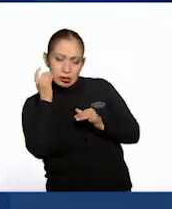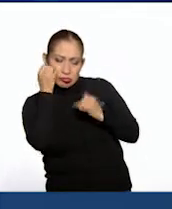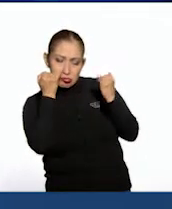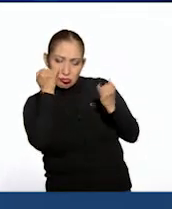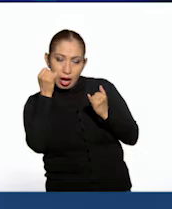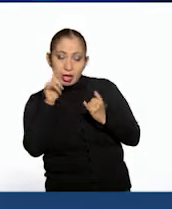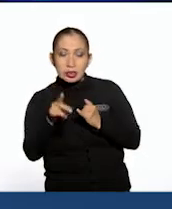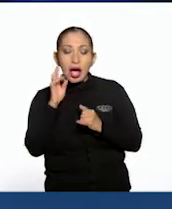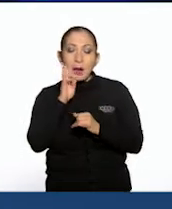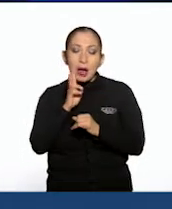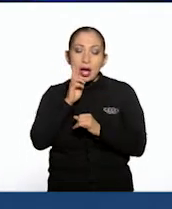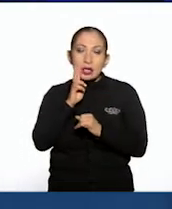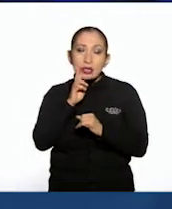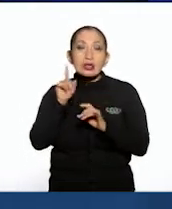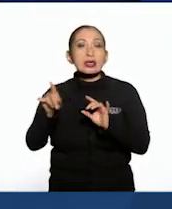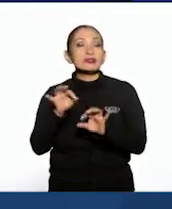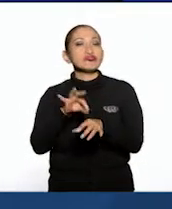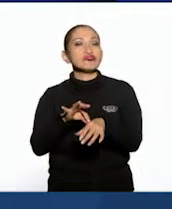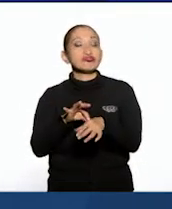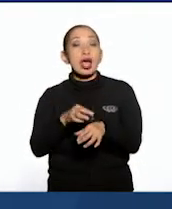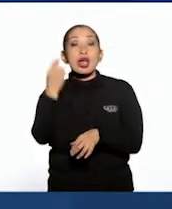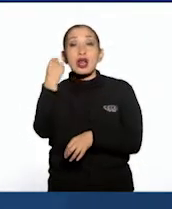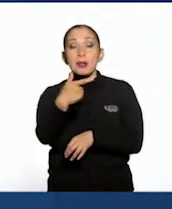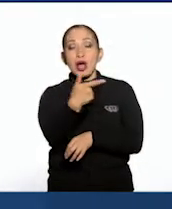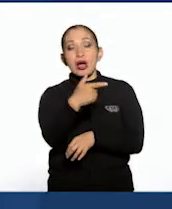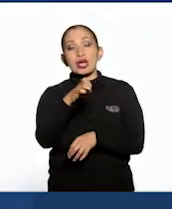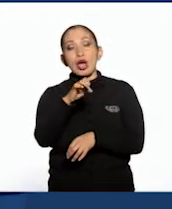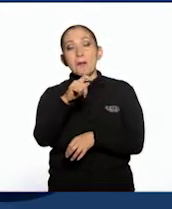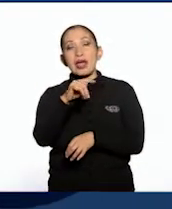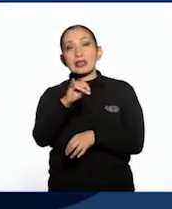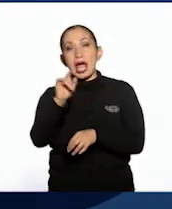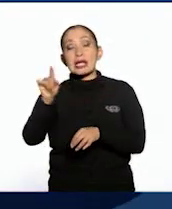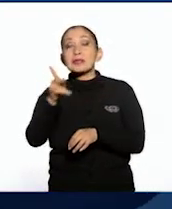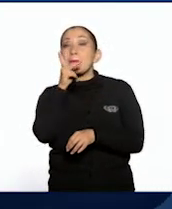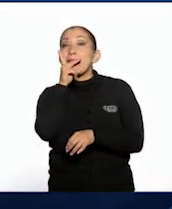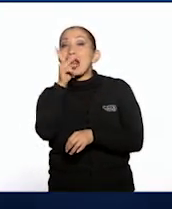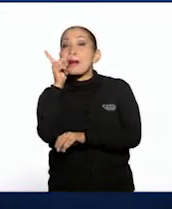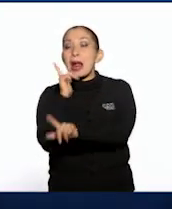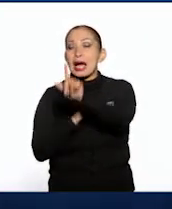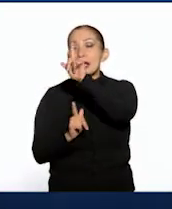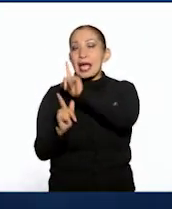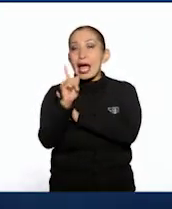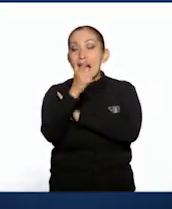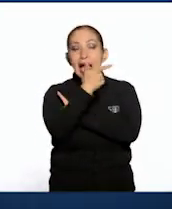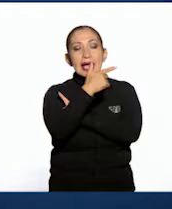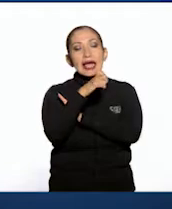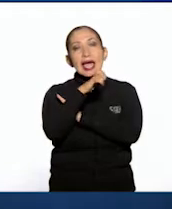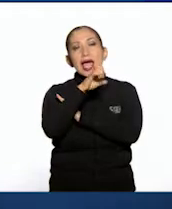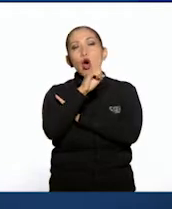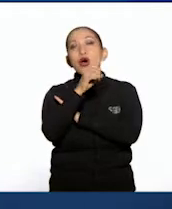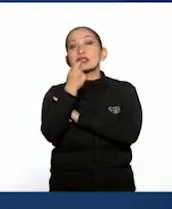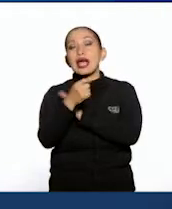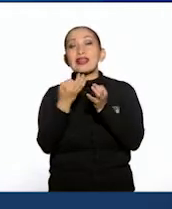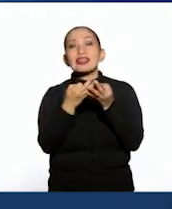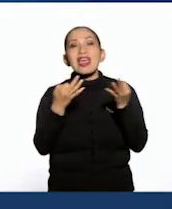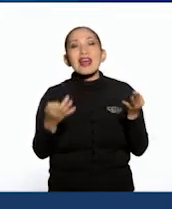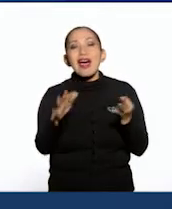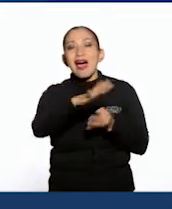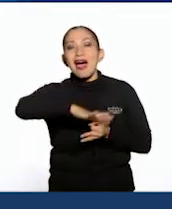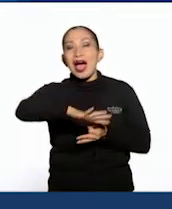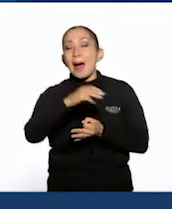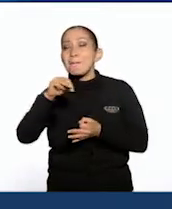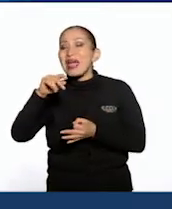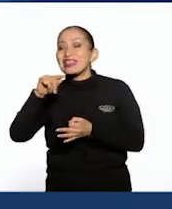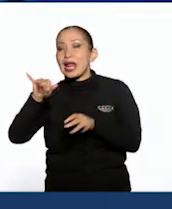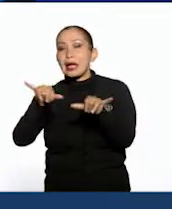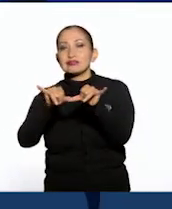se demuestra. El nombre geometría es una palabra griega donde geo significa tierra y